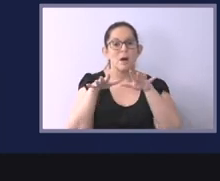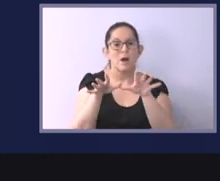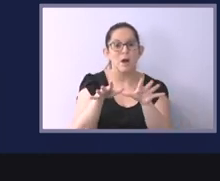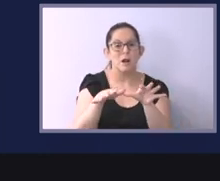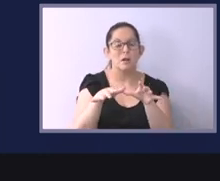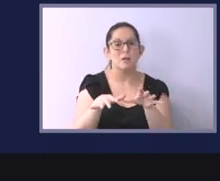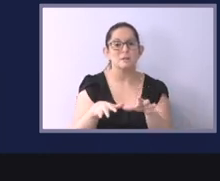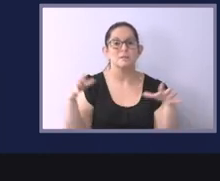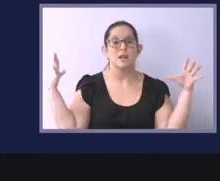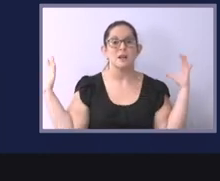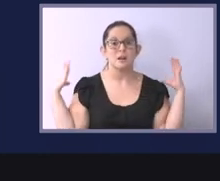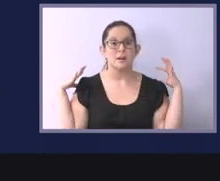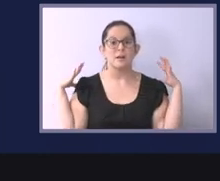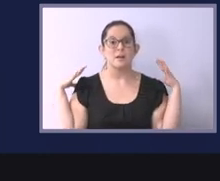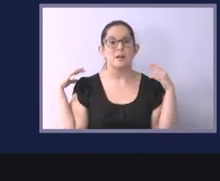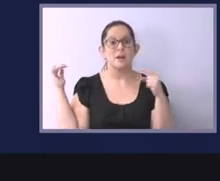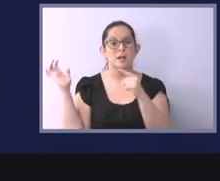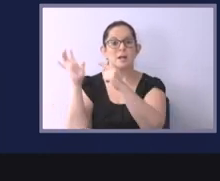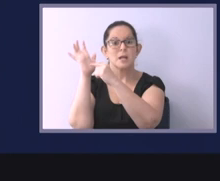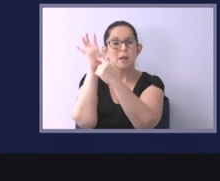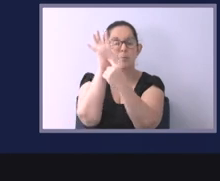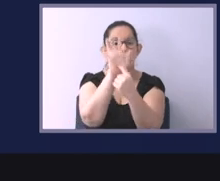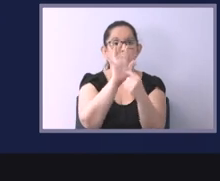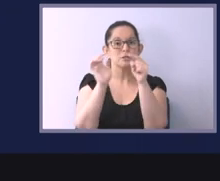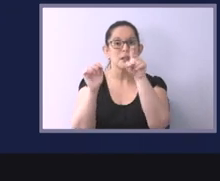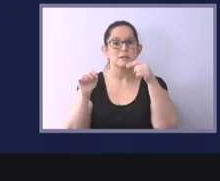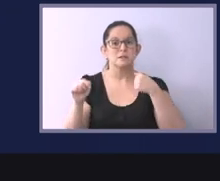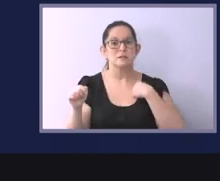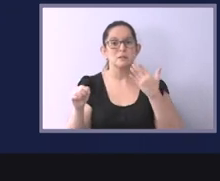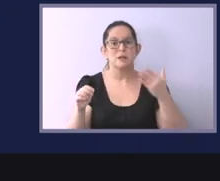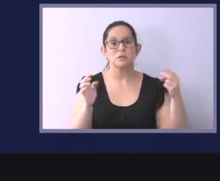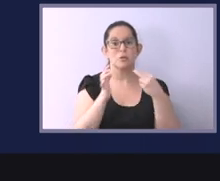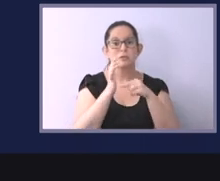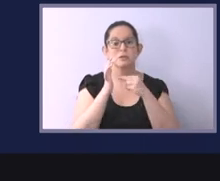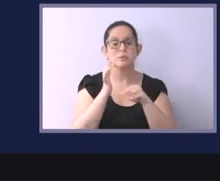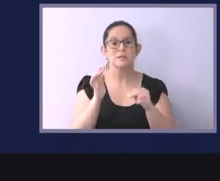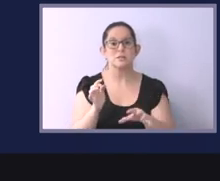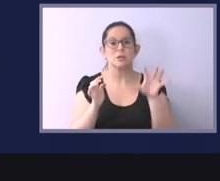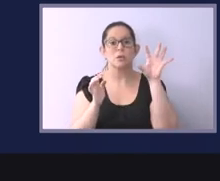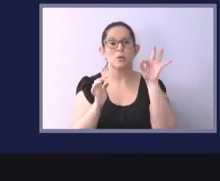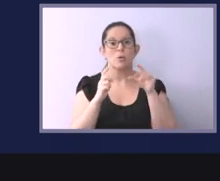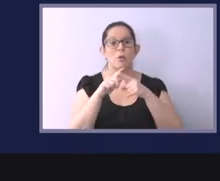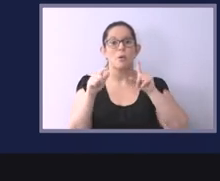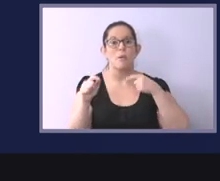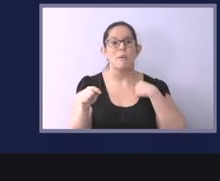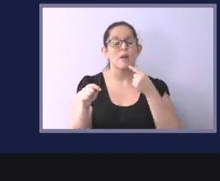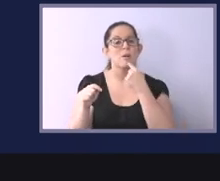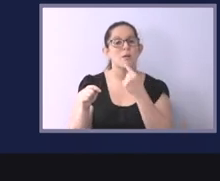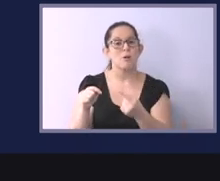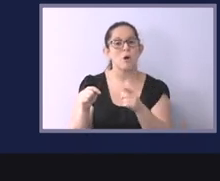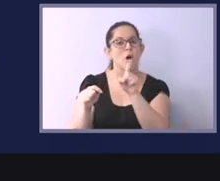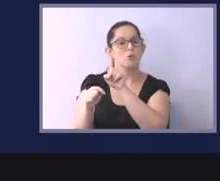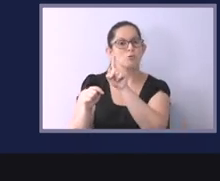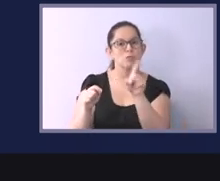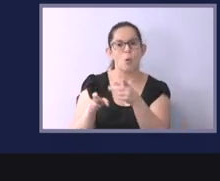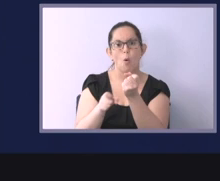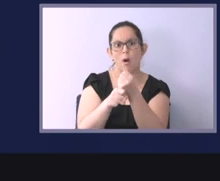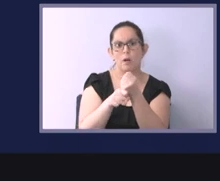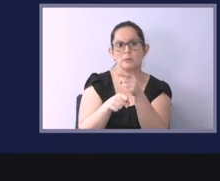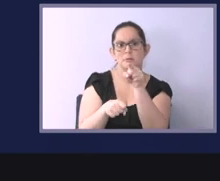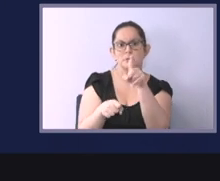del ángel que me mostraba estas cosas. Versículo 9: Pero él me dijo: mira, no lo